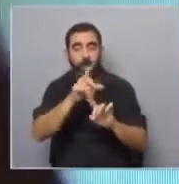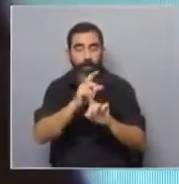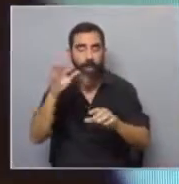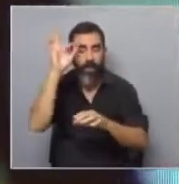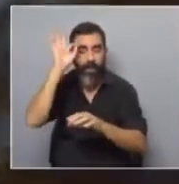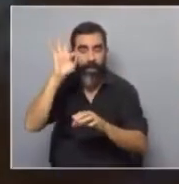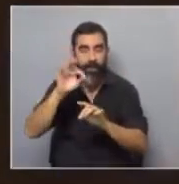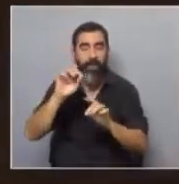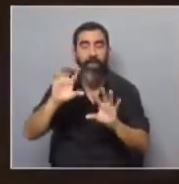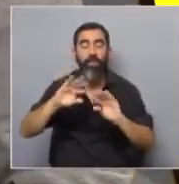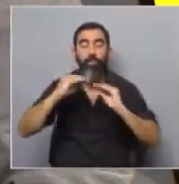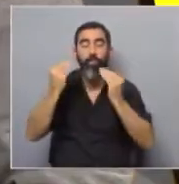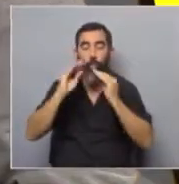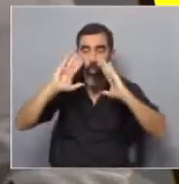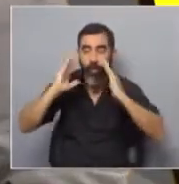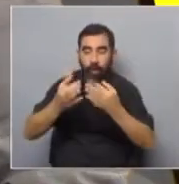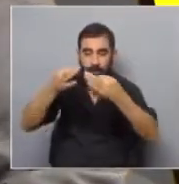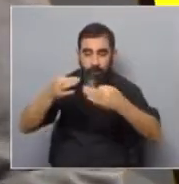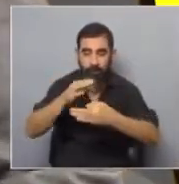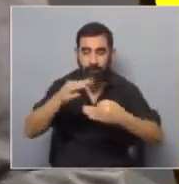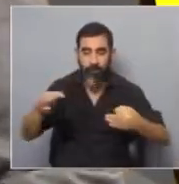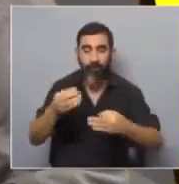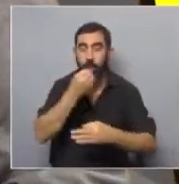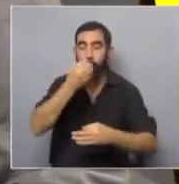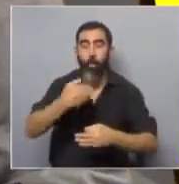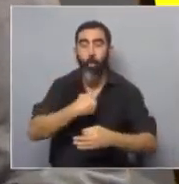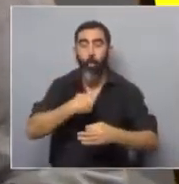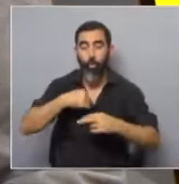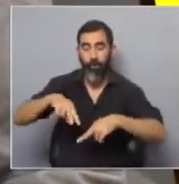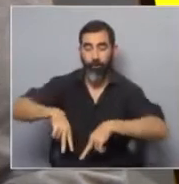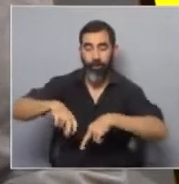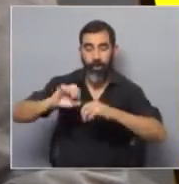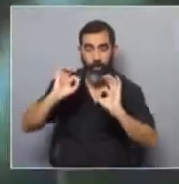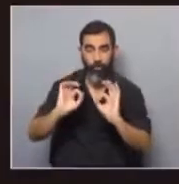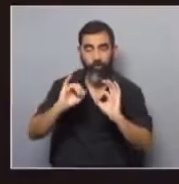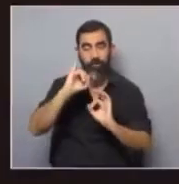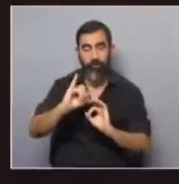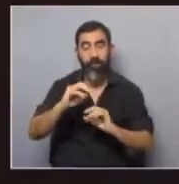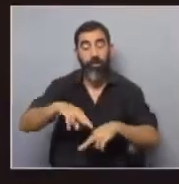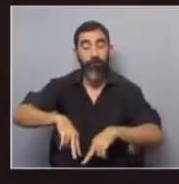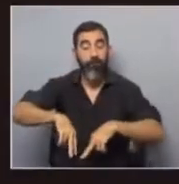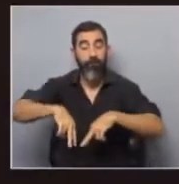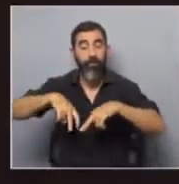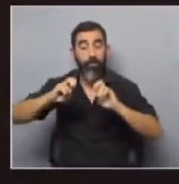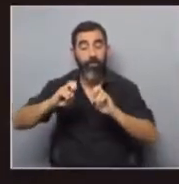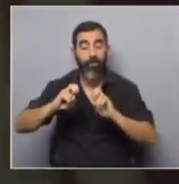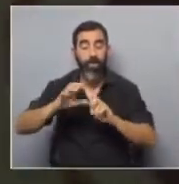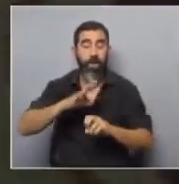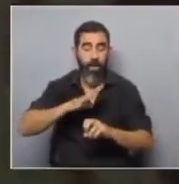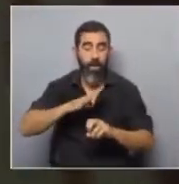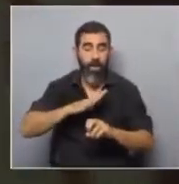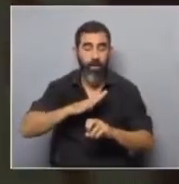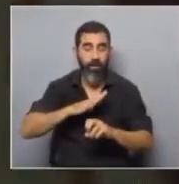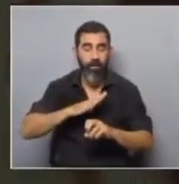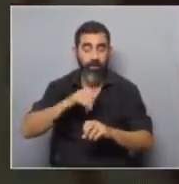sino dedicación total. Que define mucho mejor al rol de un investigador. Claro, el investigador de alguna manera,